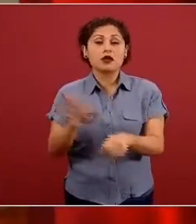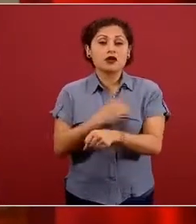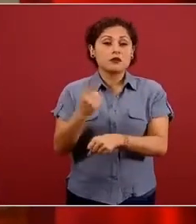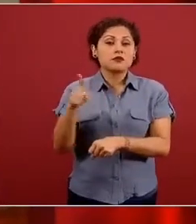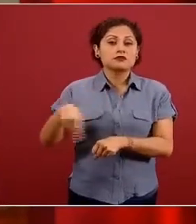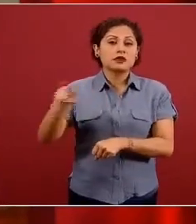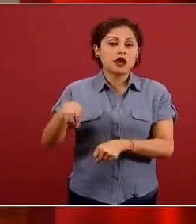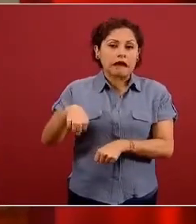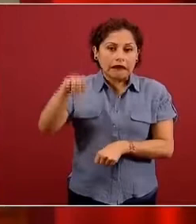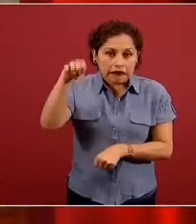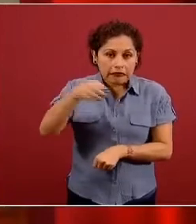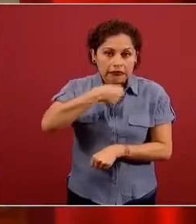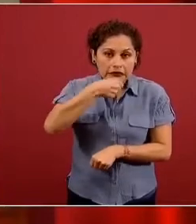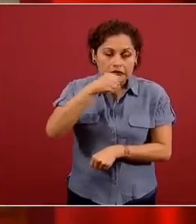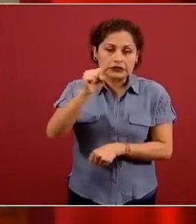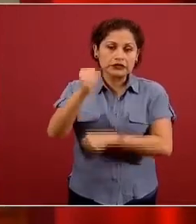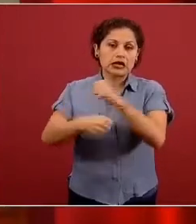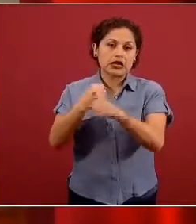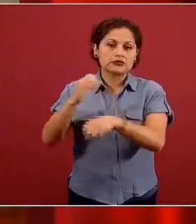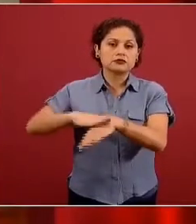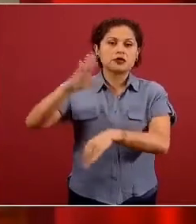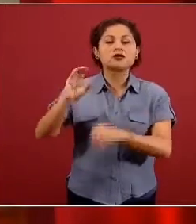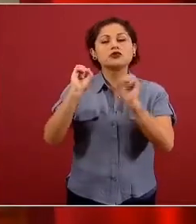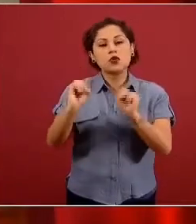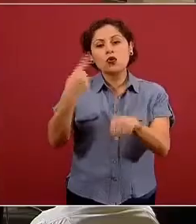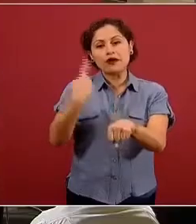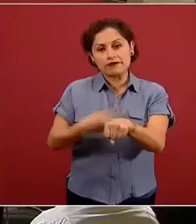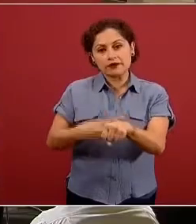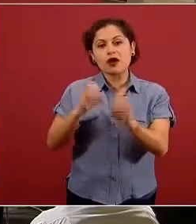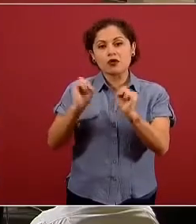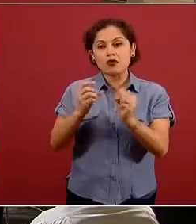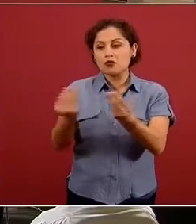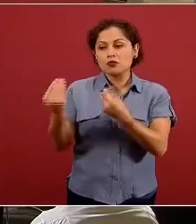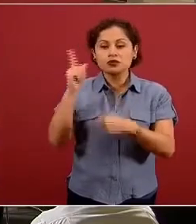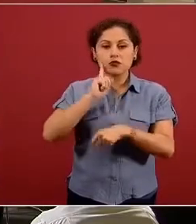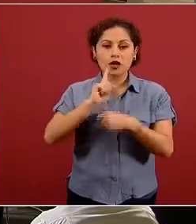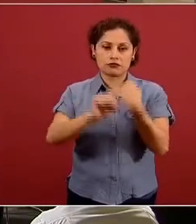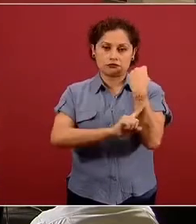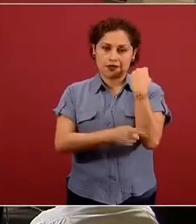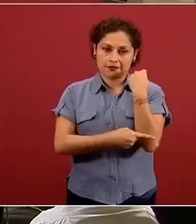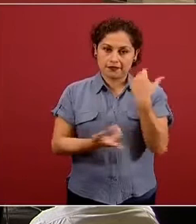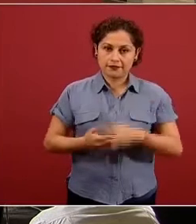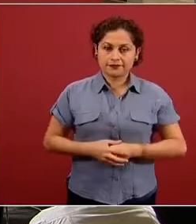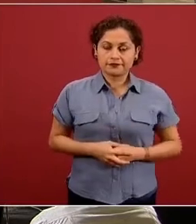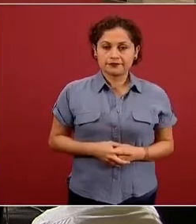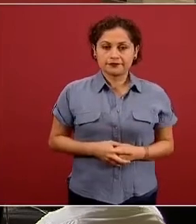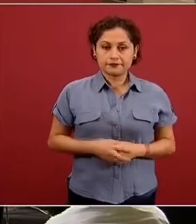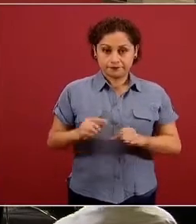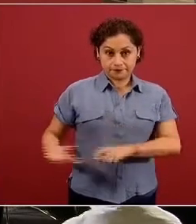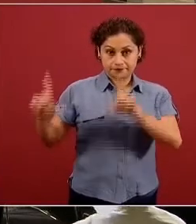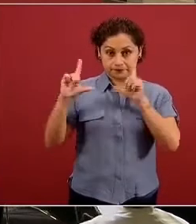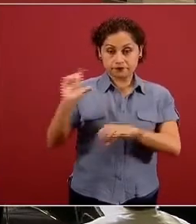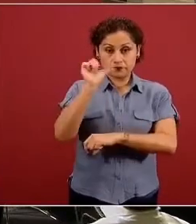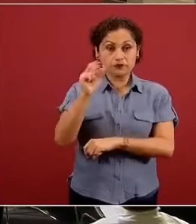mayores de 60 años y en algunos pocos casos han sido mujeres embarazadas. La siguiente. Cuando vemos